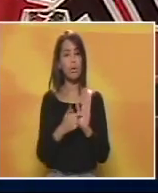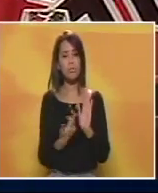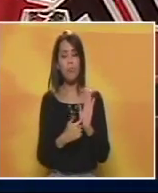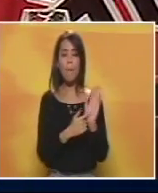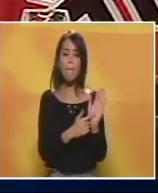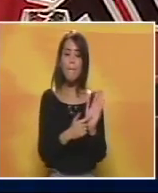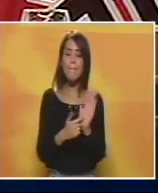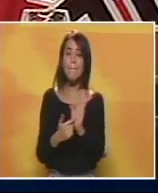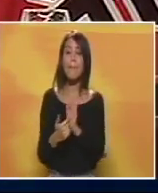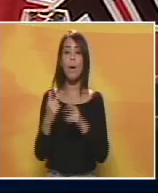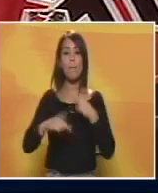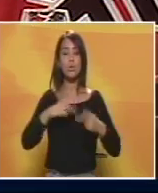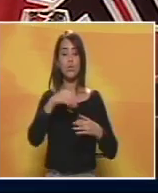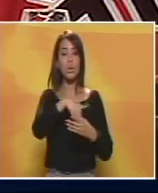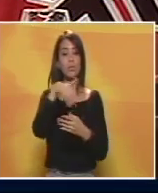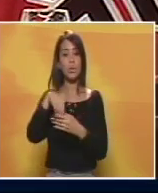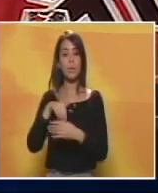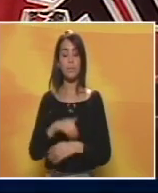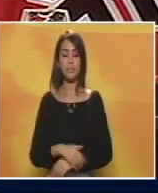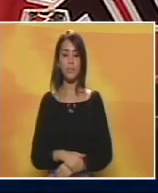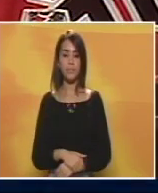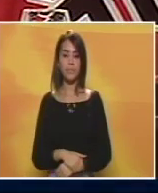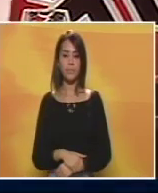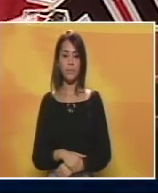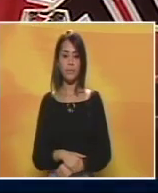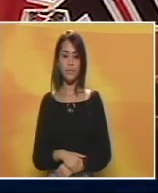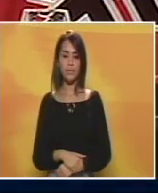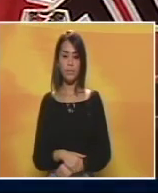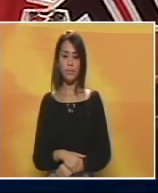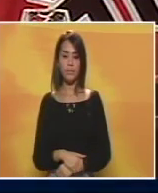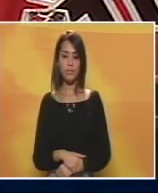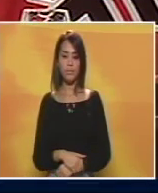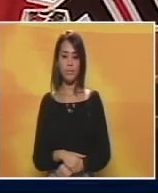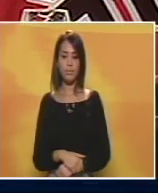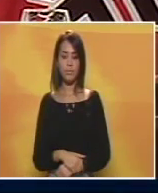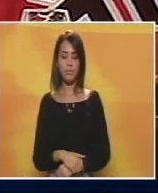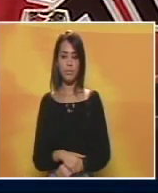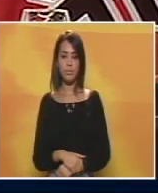los procesos electorales. Ahora bien,